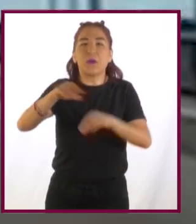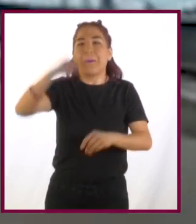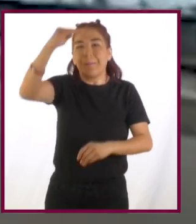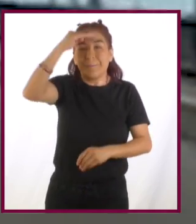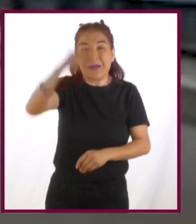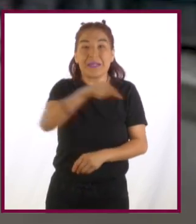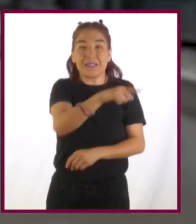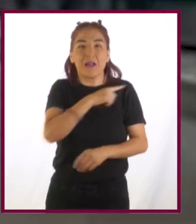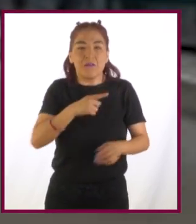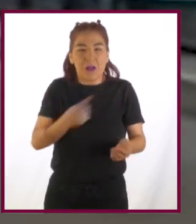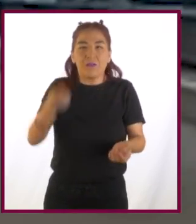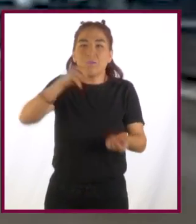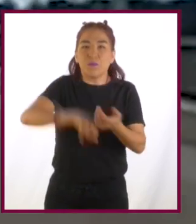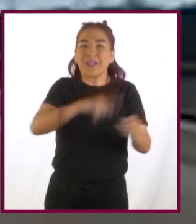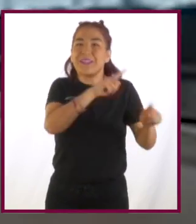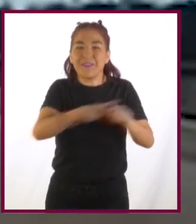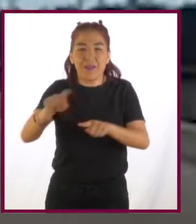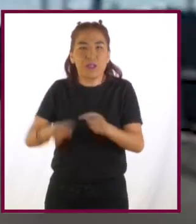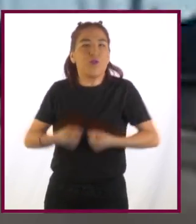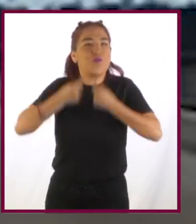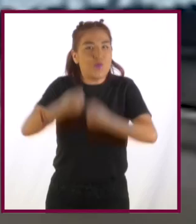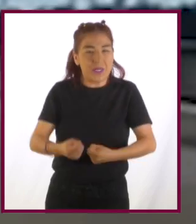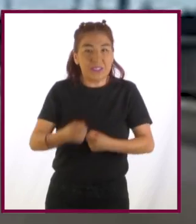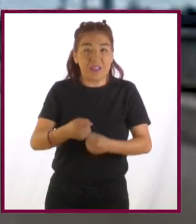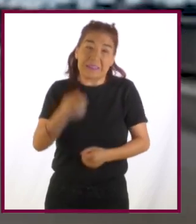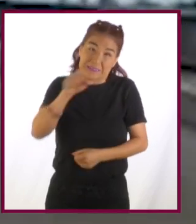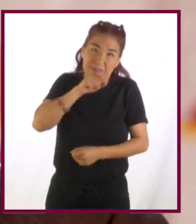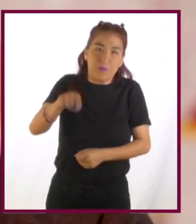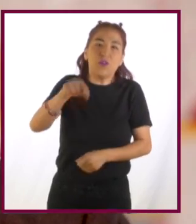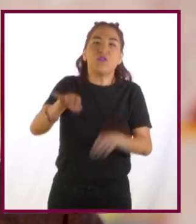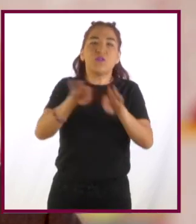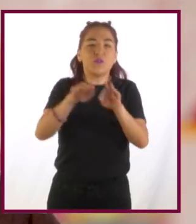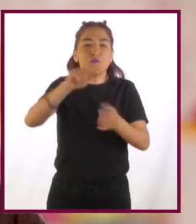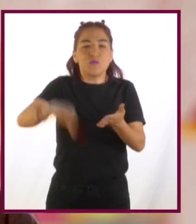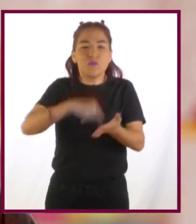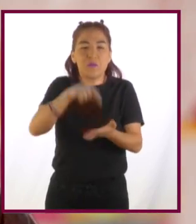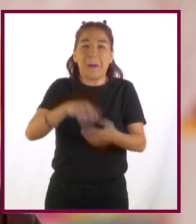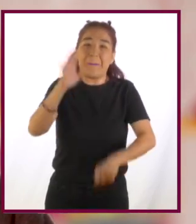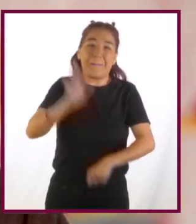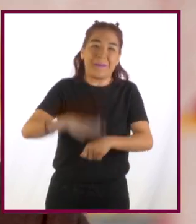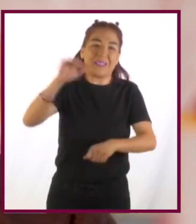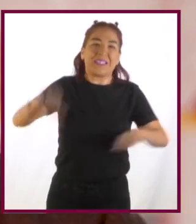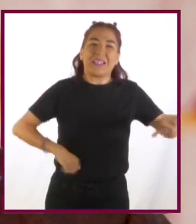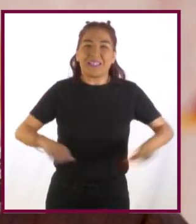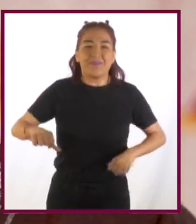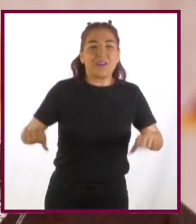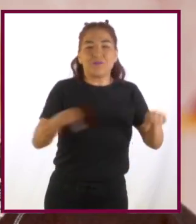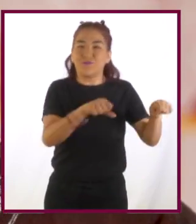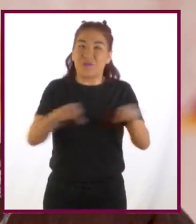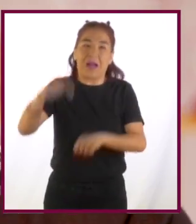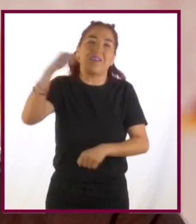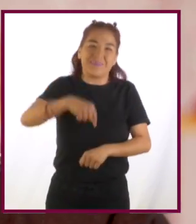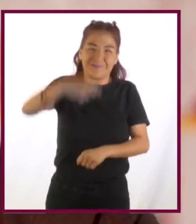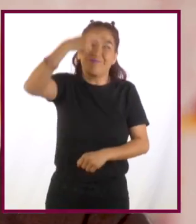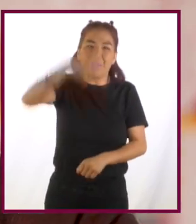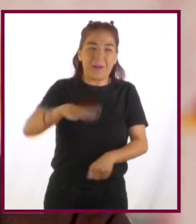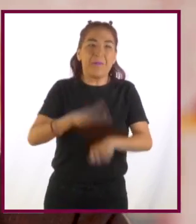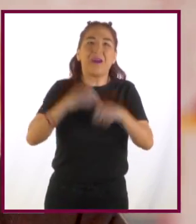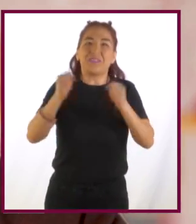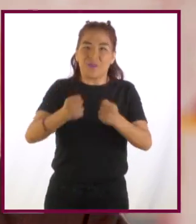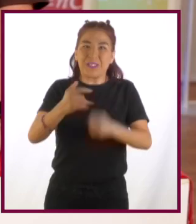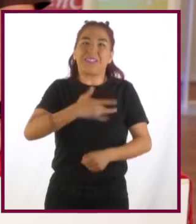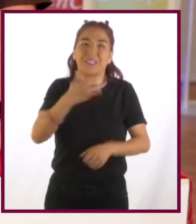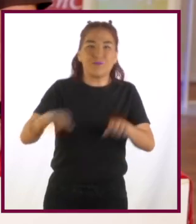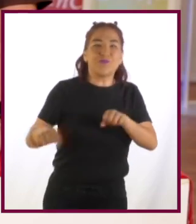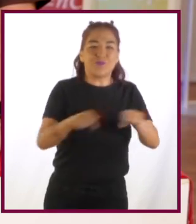que construirse pensando en que van a estar sometidos a diversas fuerzas, sobre todo en las zonas con alta actividad sísmica como aquí en la Ciudad de